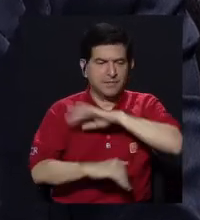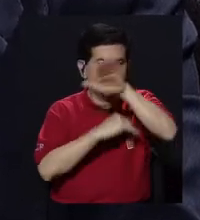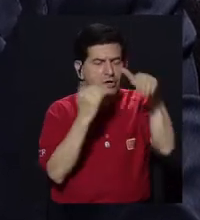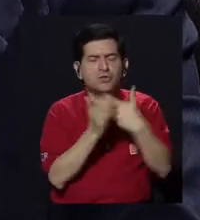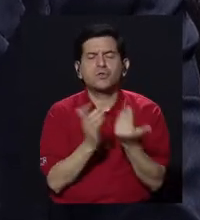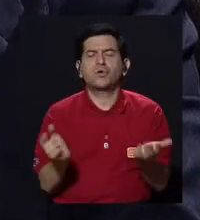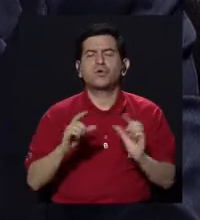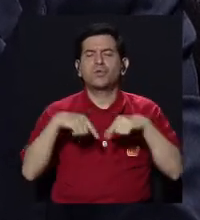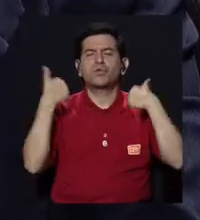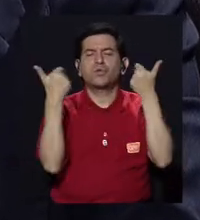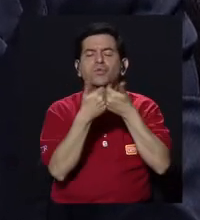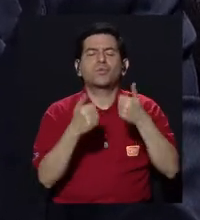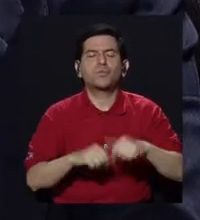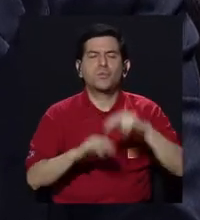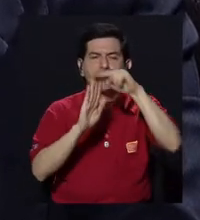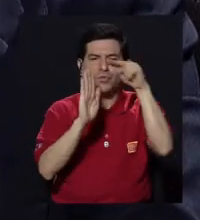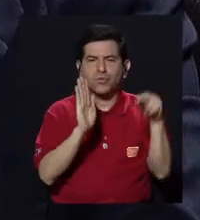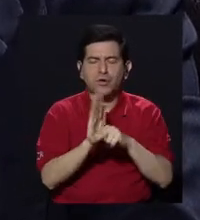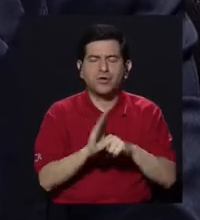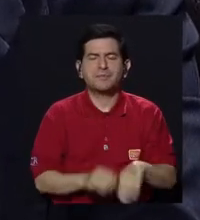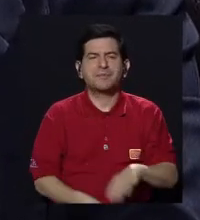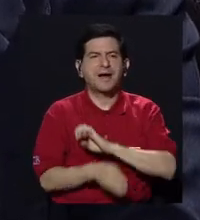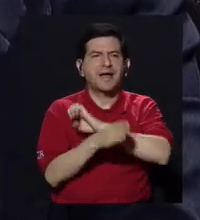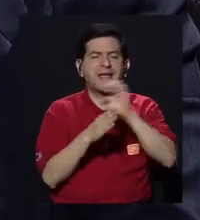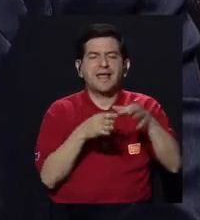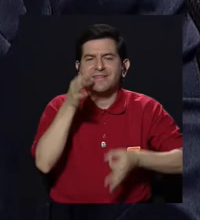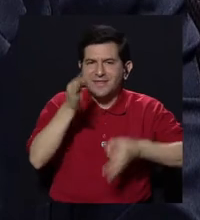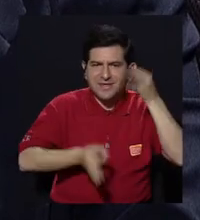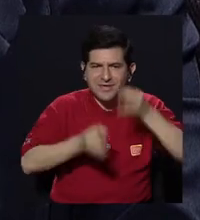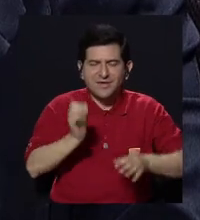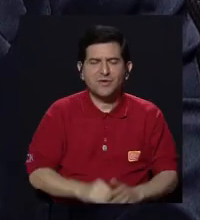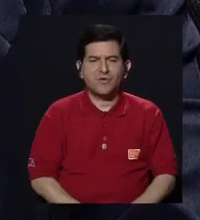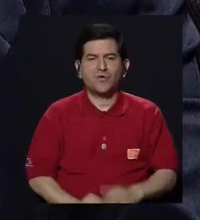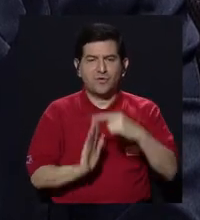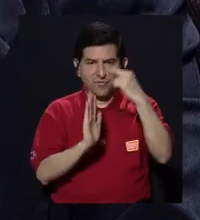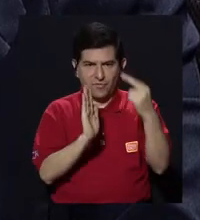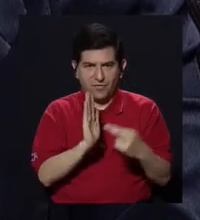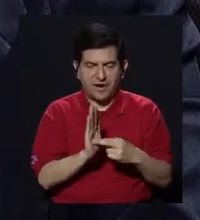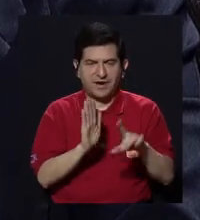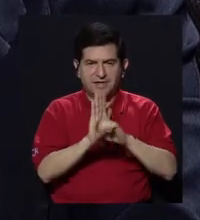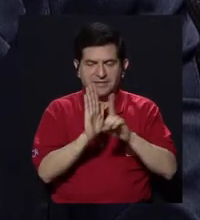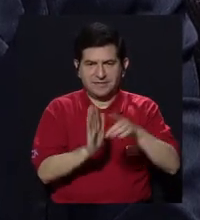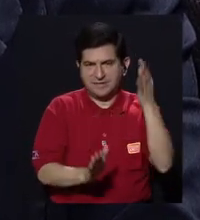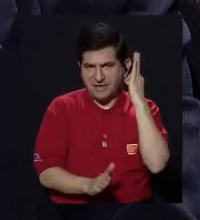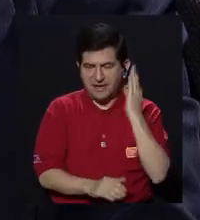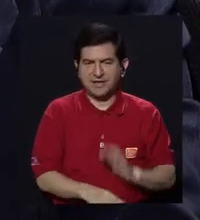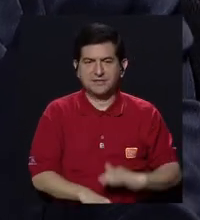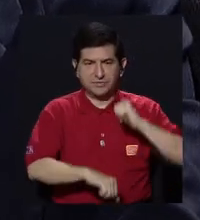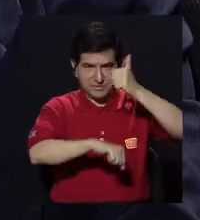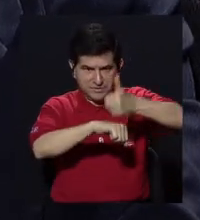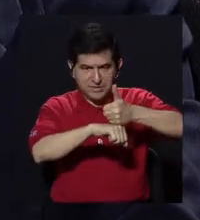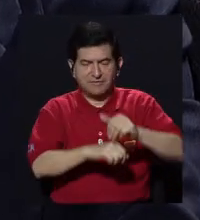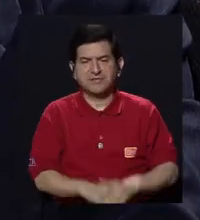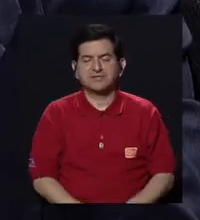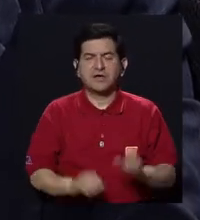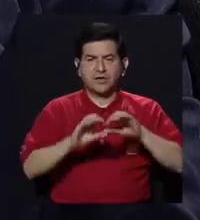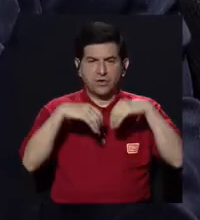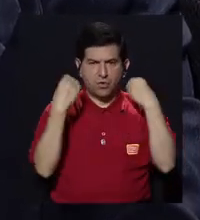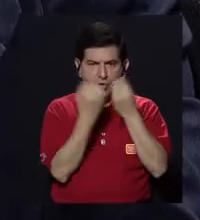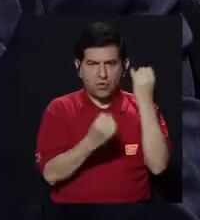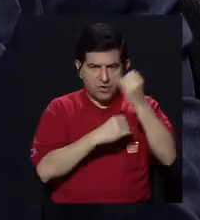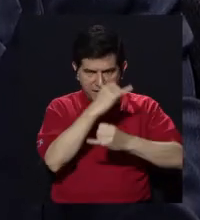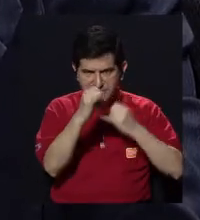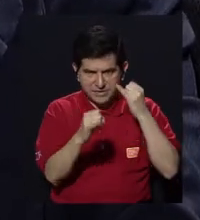el conjunto de normas éticas y jurídicas que regulan los derechos de las mujeres y que están consagrados tanto en organismos internacionales